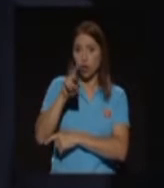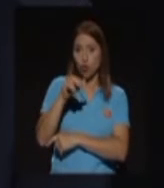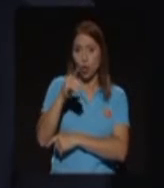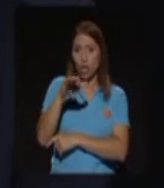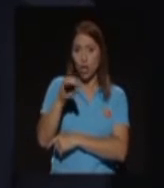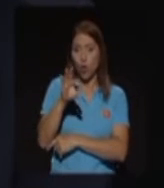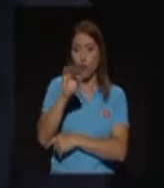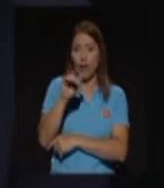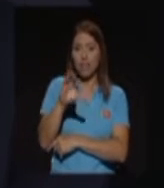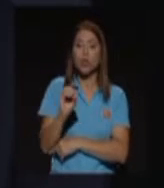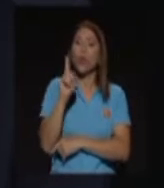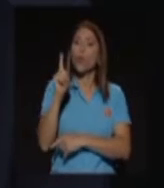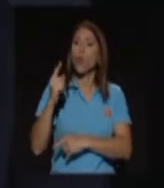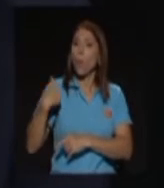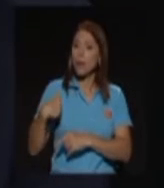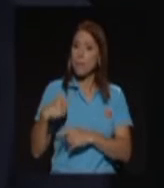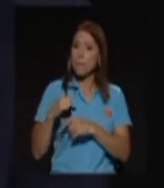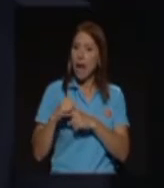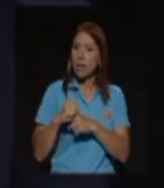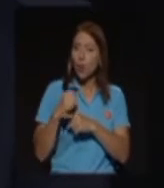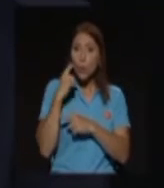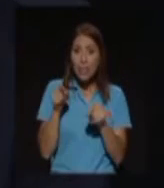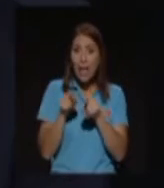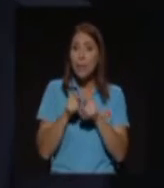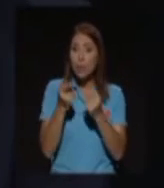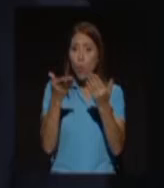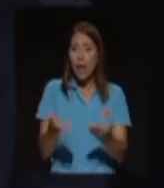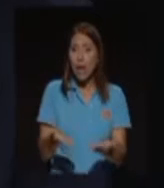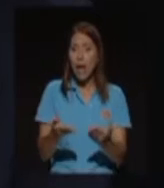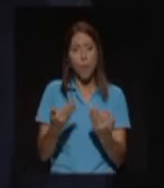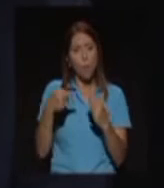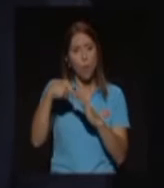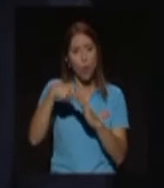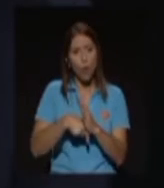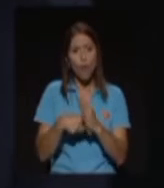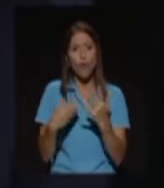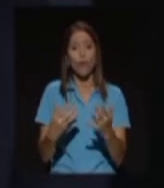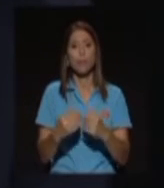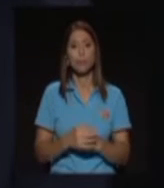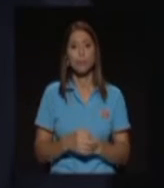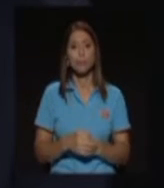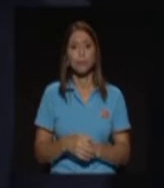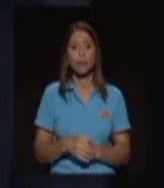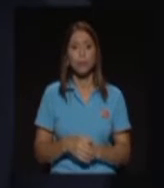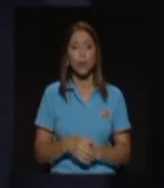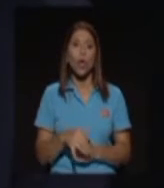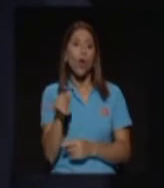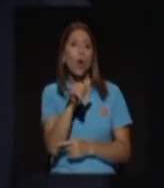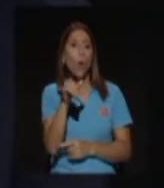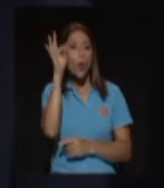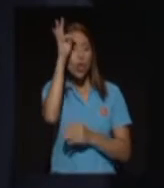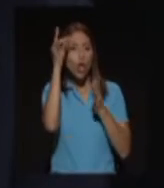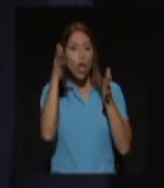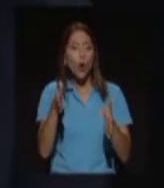práctico, ¿verdad? Porque también lo era y en un profundo grado, definitivamente, ¿verdad? Como teórico